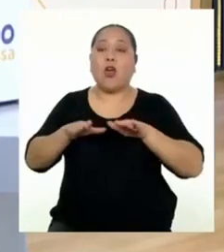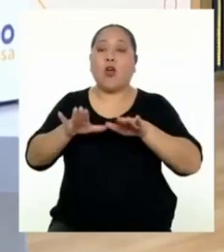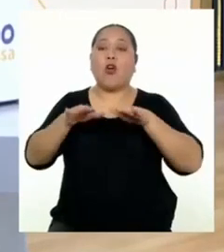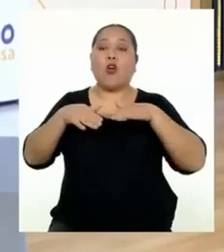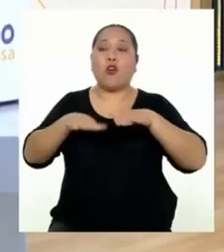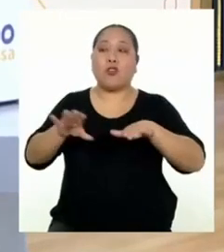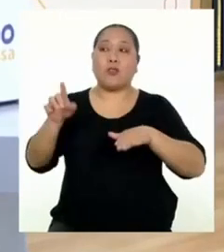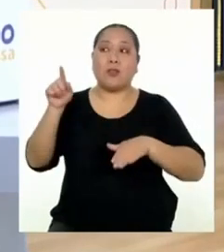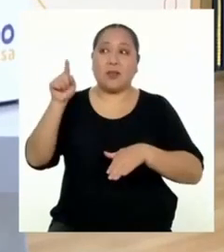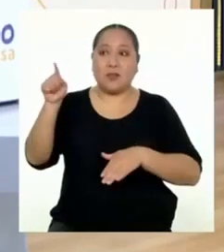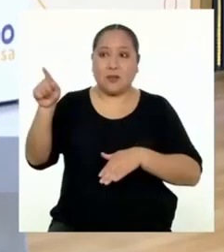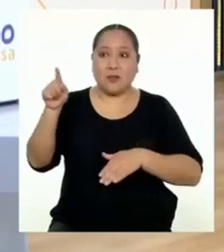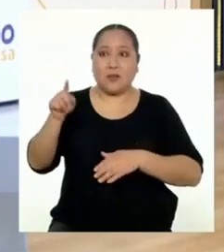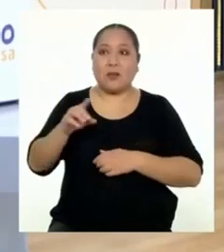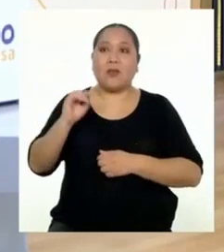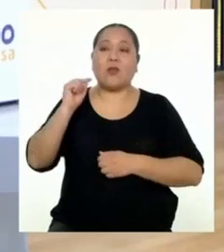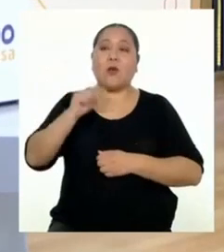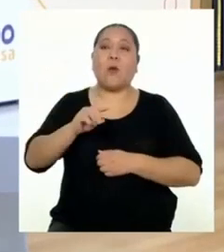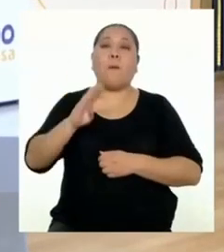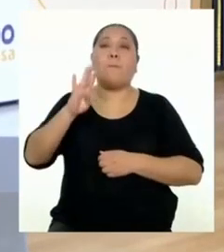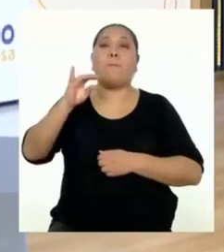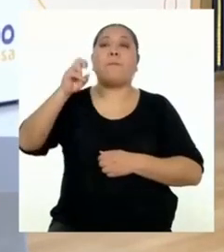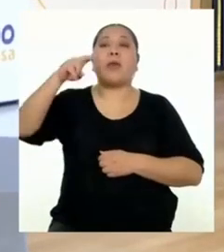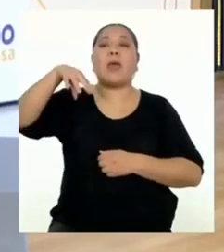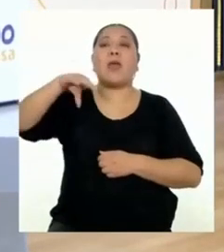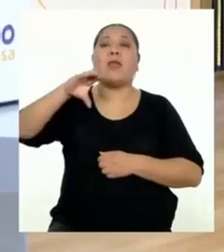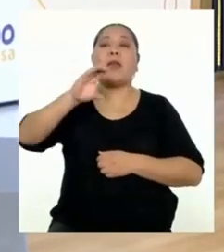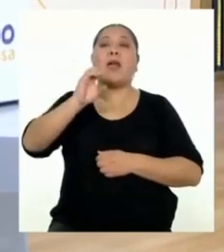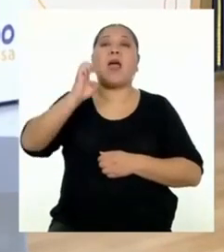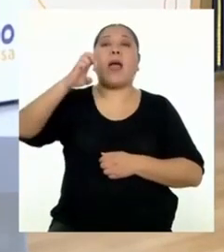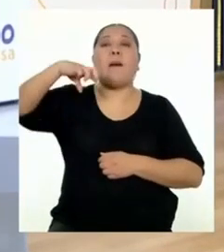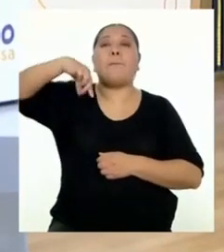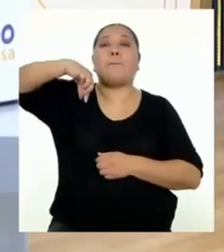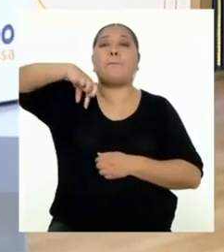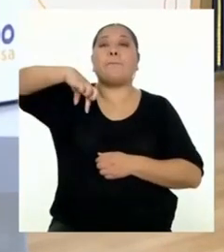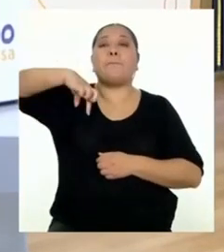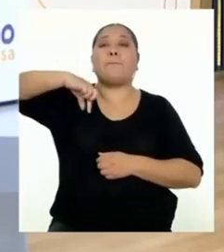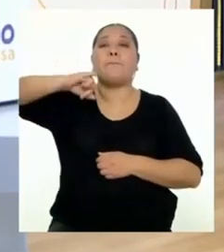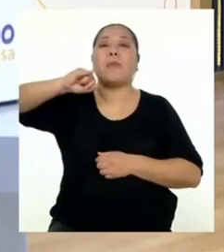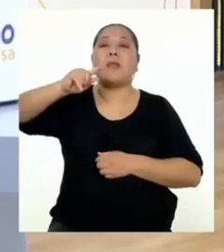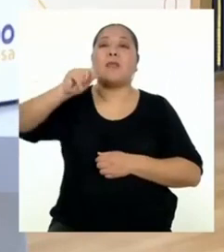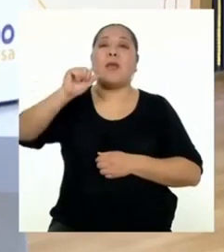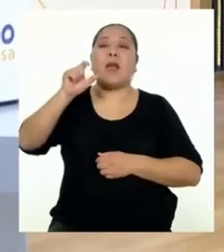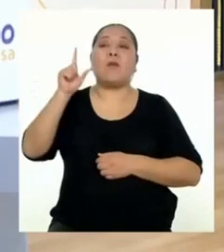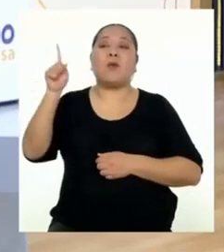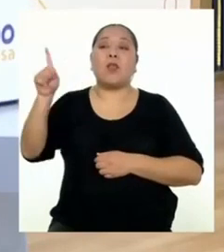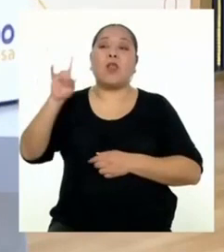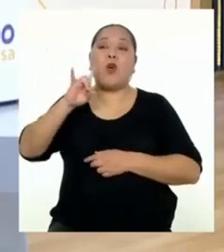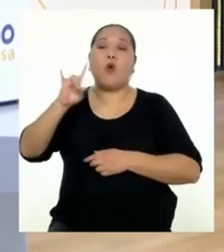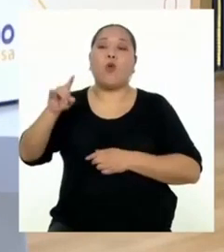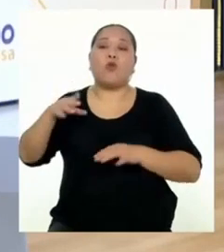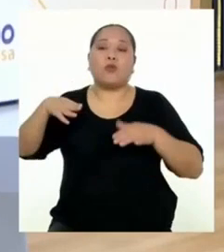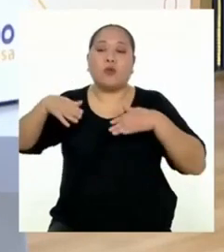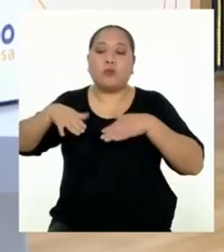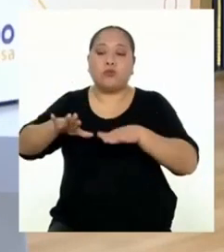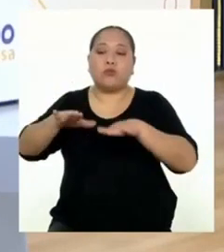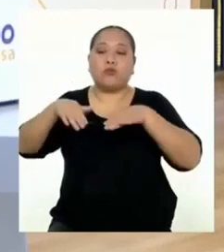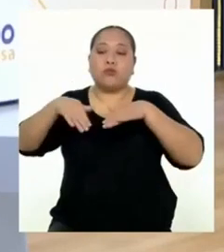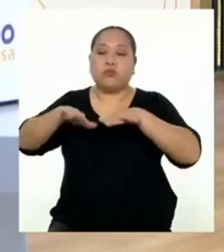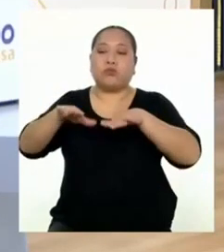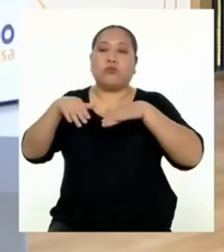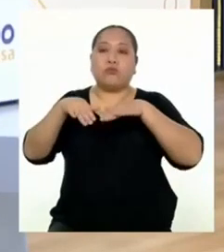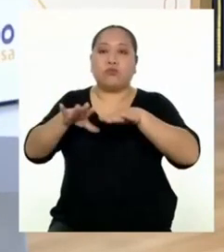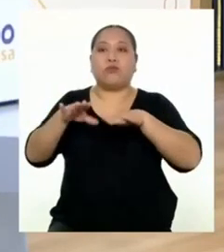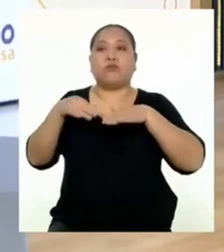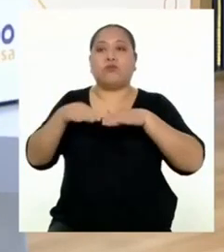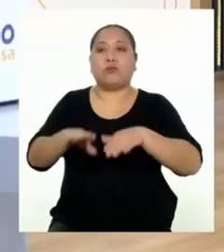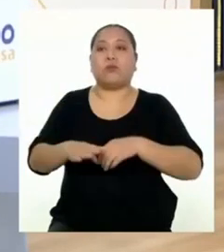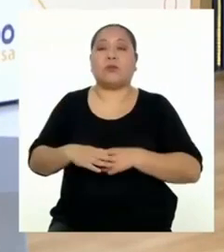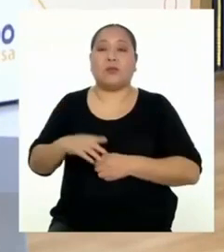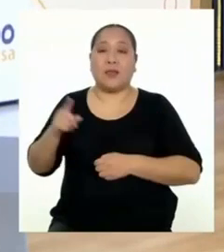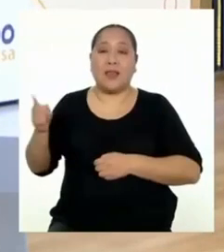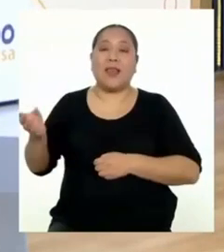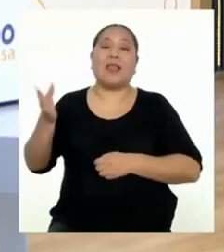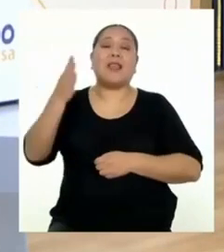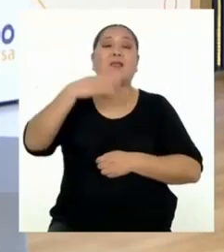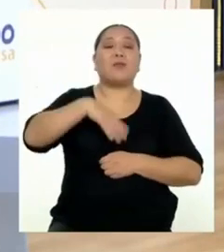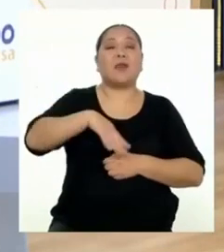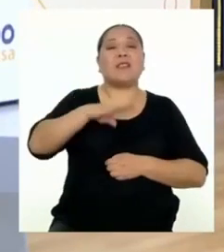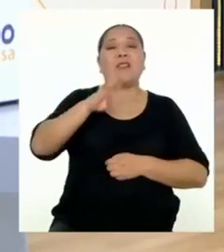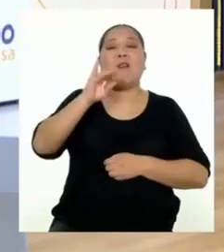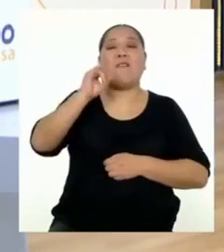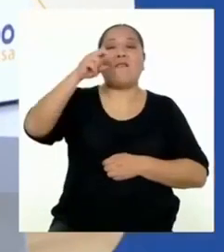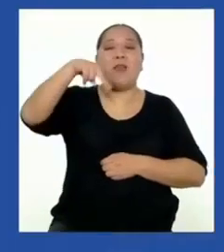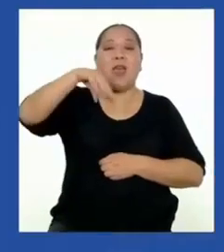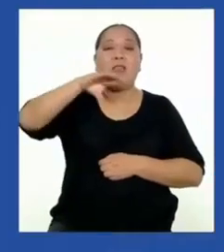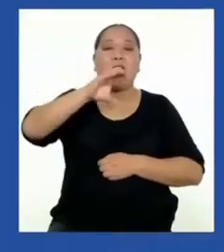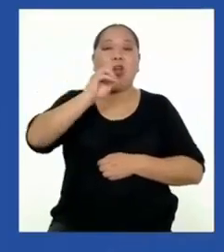ella usa para confeccionar sería un bien de capital, porque la usa para producir los bienes de consumo, que son las